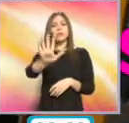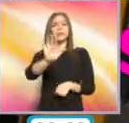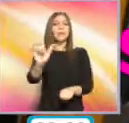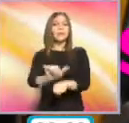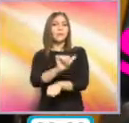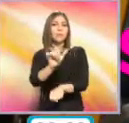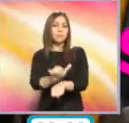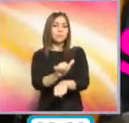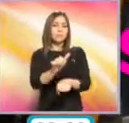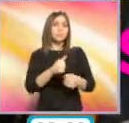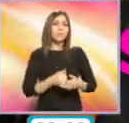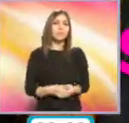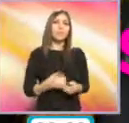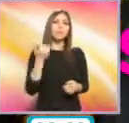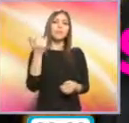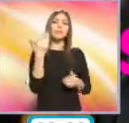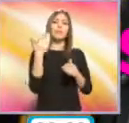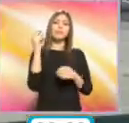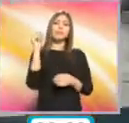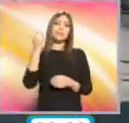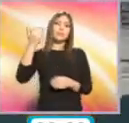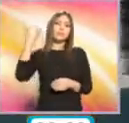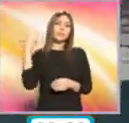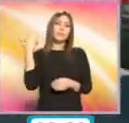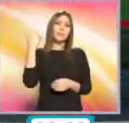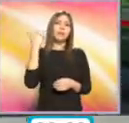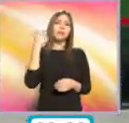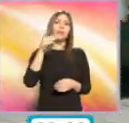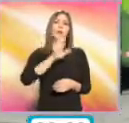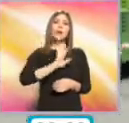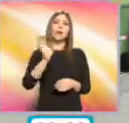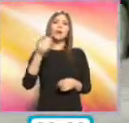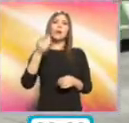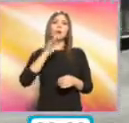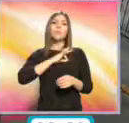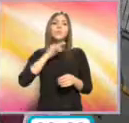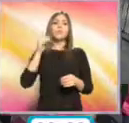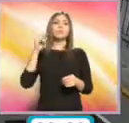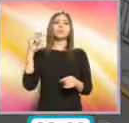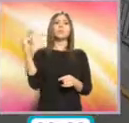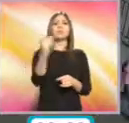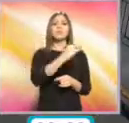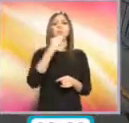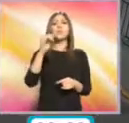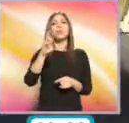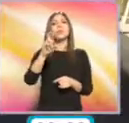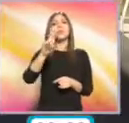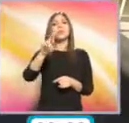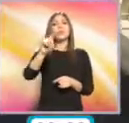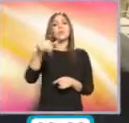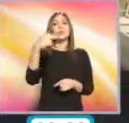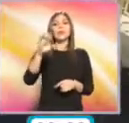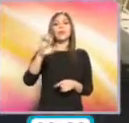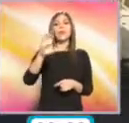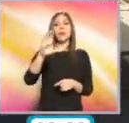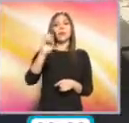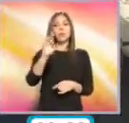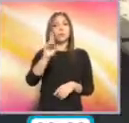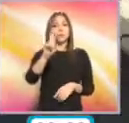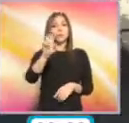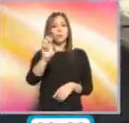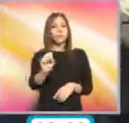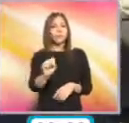unidades y recientemente pusimos en circulación en lo que son las rutas del Ecobús que va